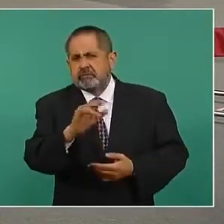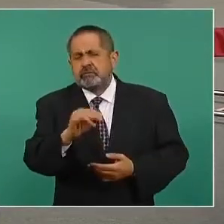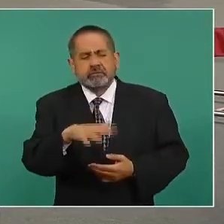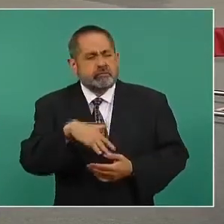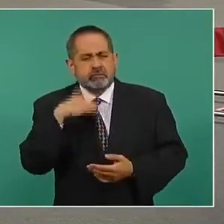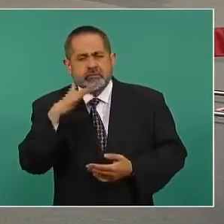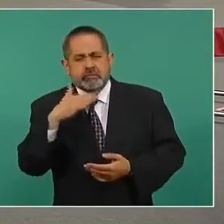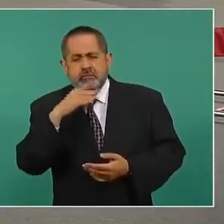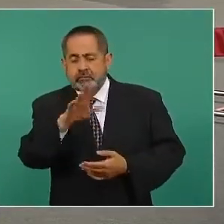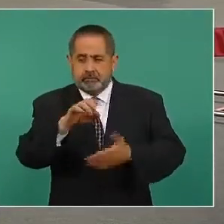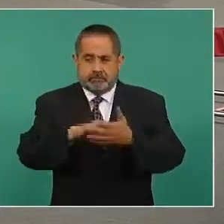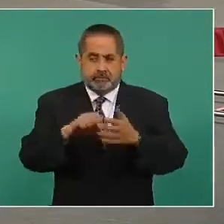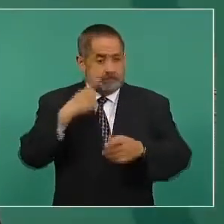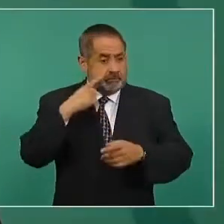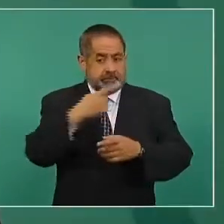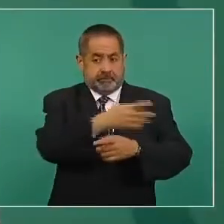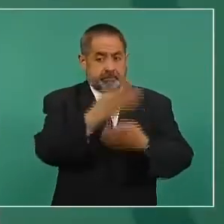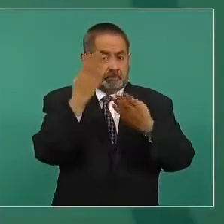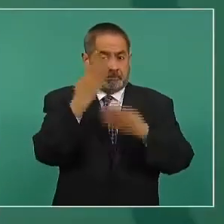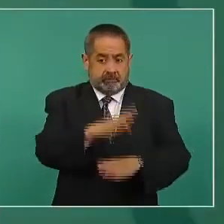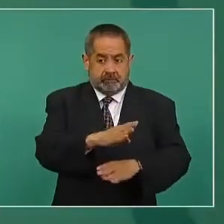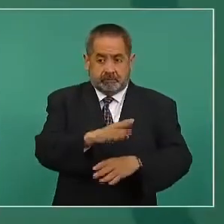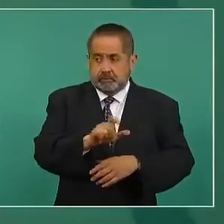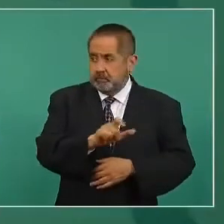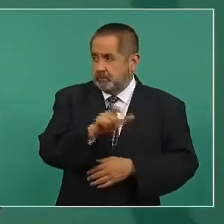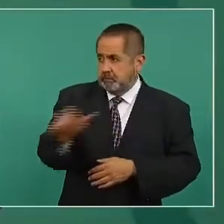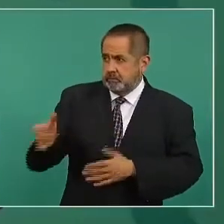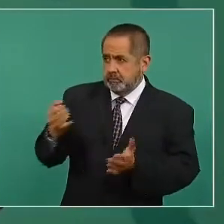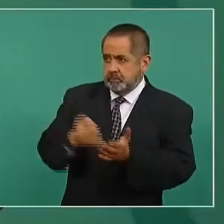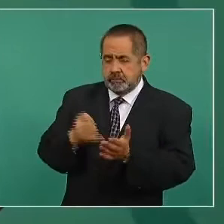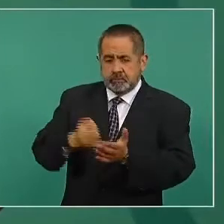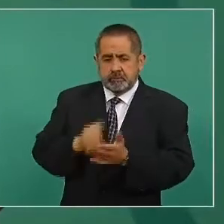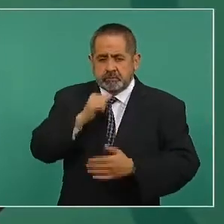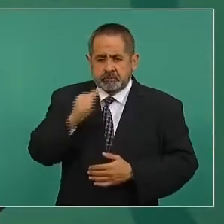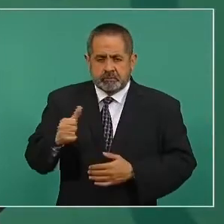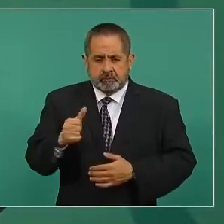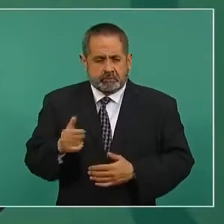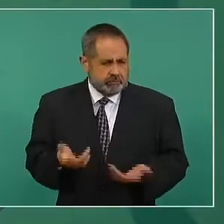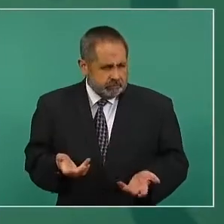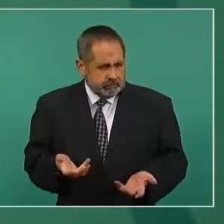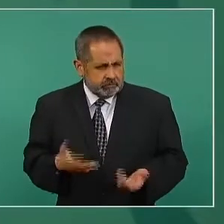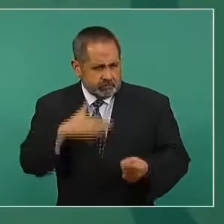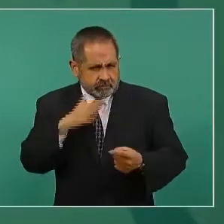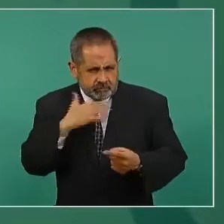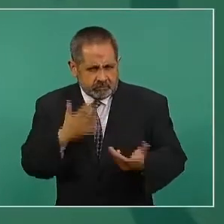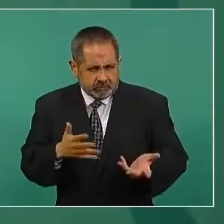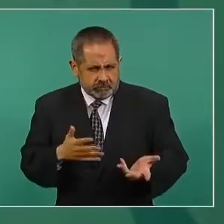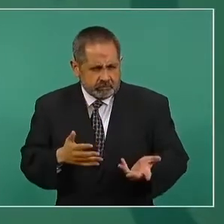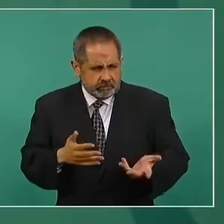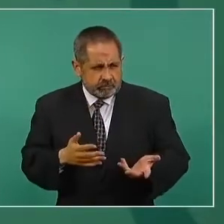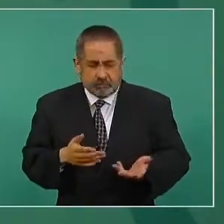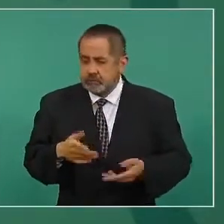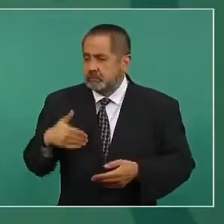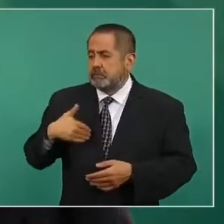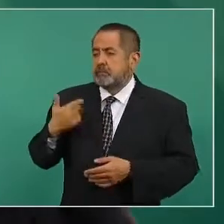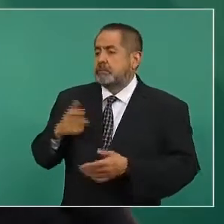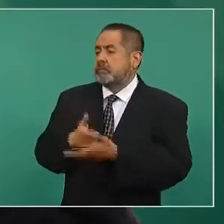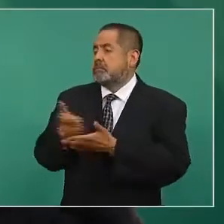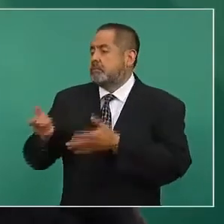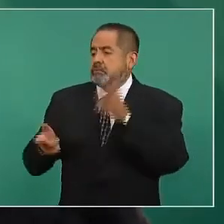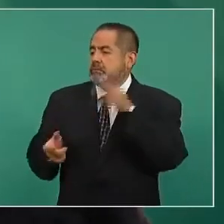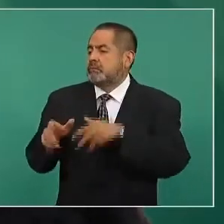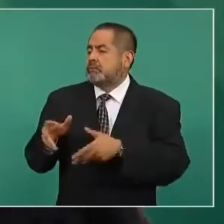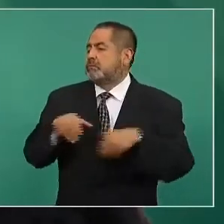banco, no pague impuestos? ¿Qué no le está robando al pueblo?